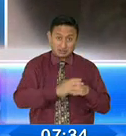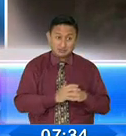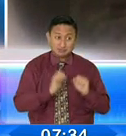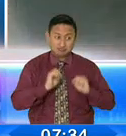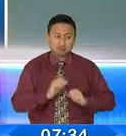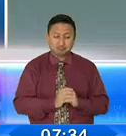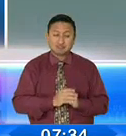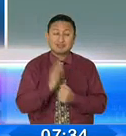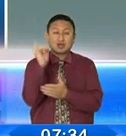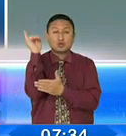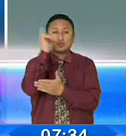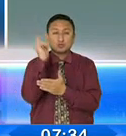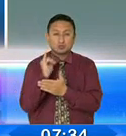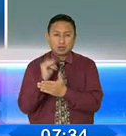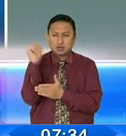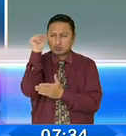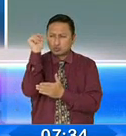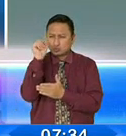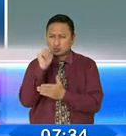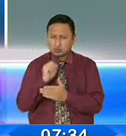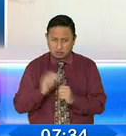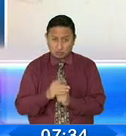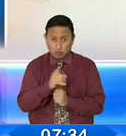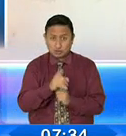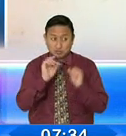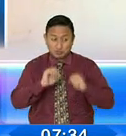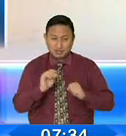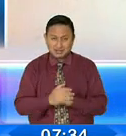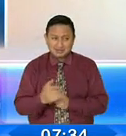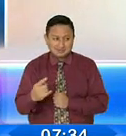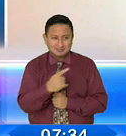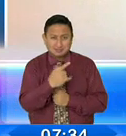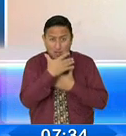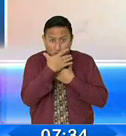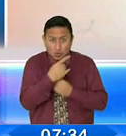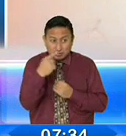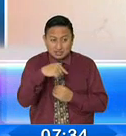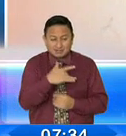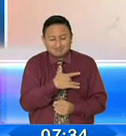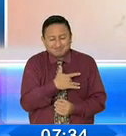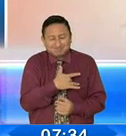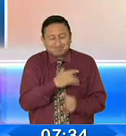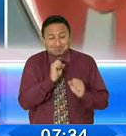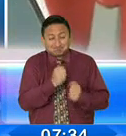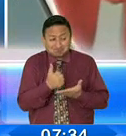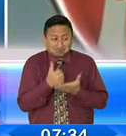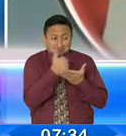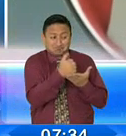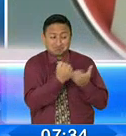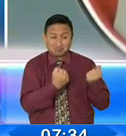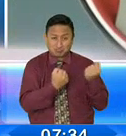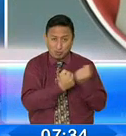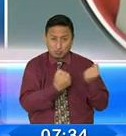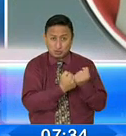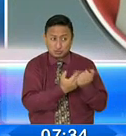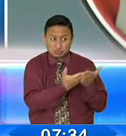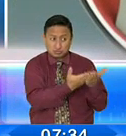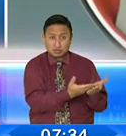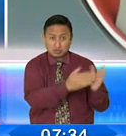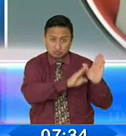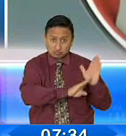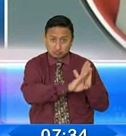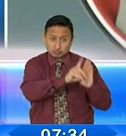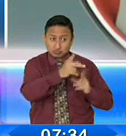estos cuadritos. Así que quienes tengan ese corazón sensible y quieran colaborar para poder solventar los